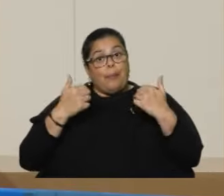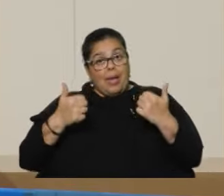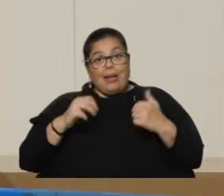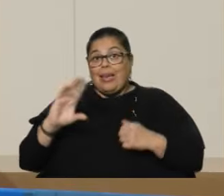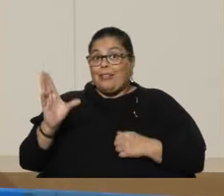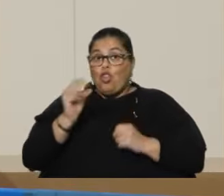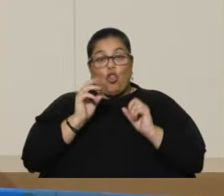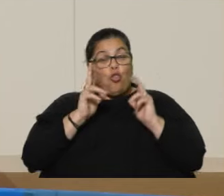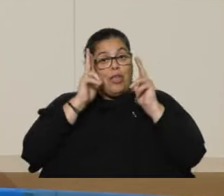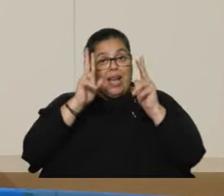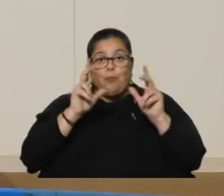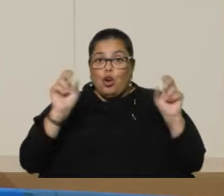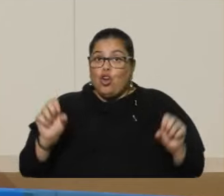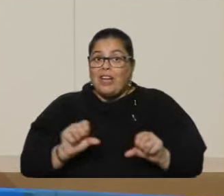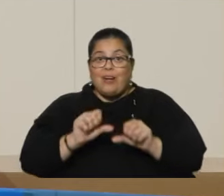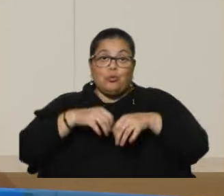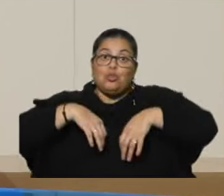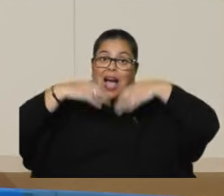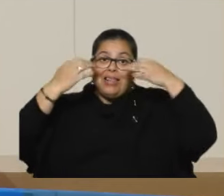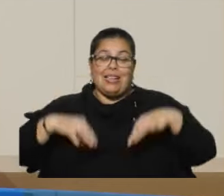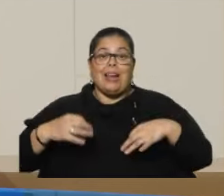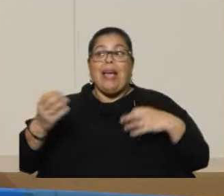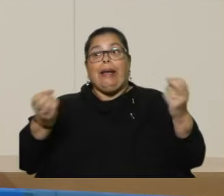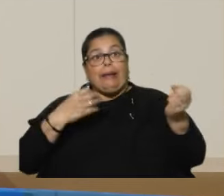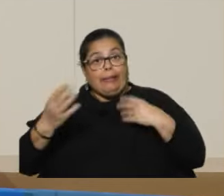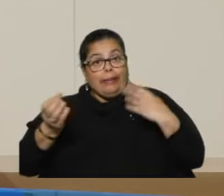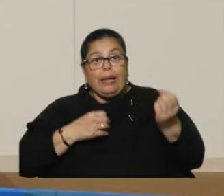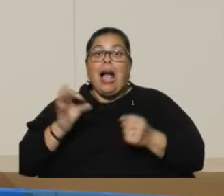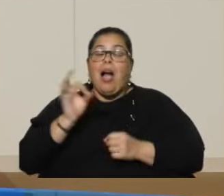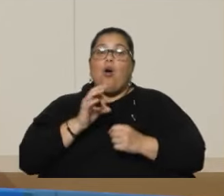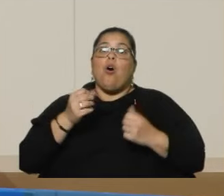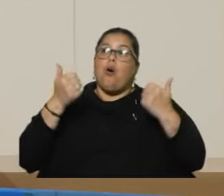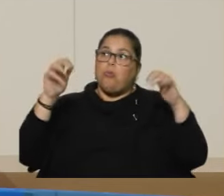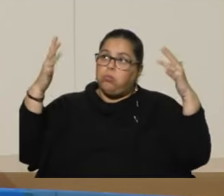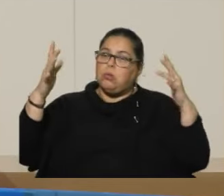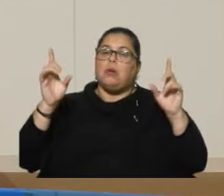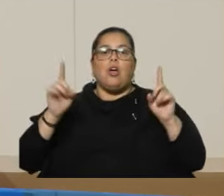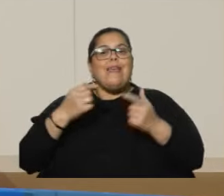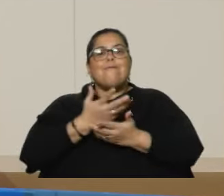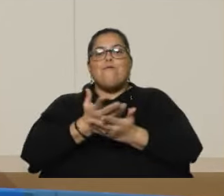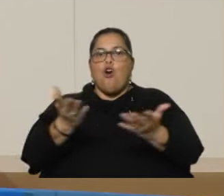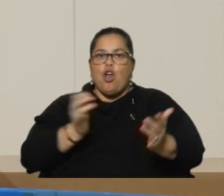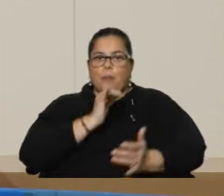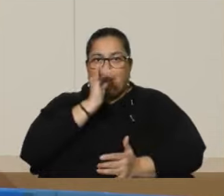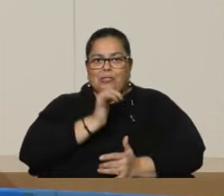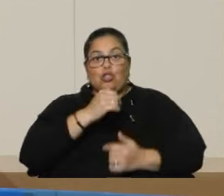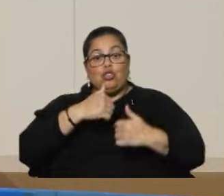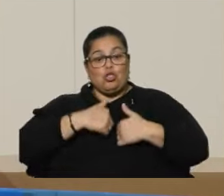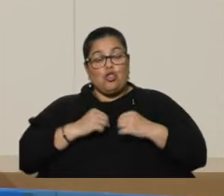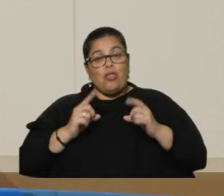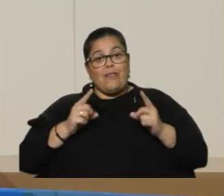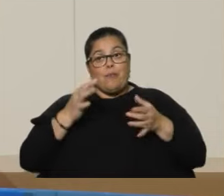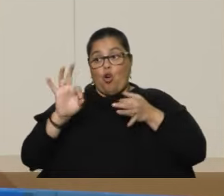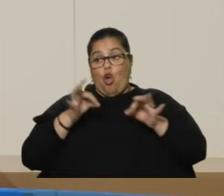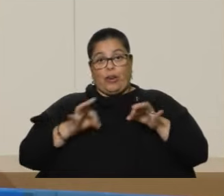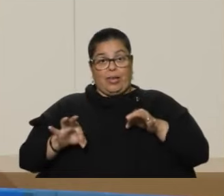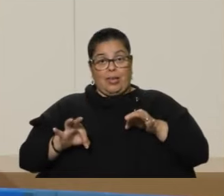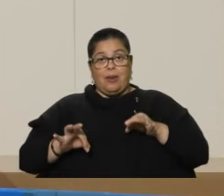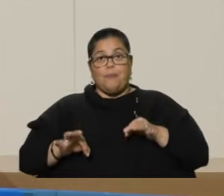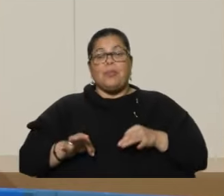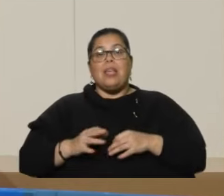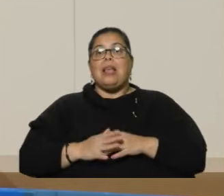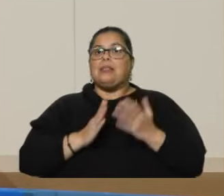hacer para discutir sobre la mesa, que nos critiquen o nos elogien con la información a la mesa. Nosotros, si hay que aplicar alguna corrección, claramente va a ser por el lado del gasto.